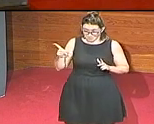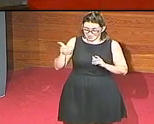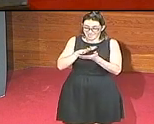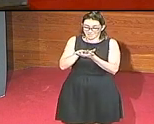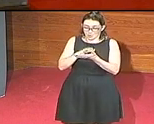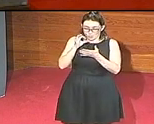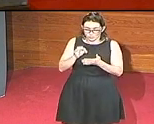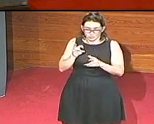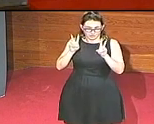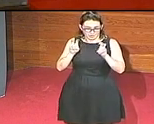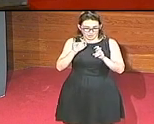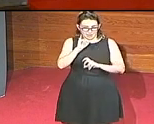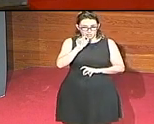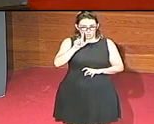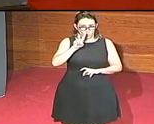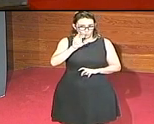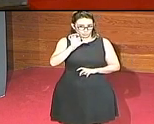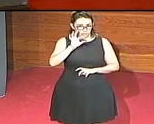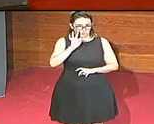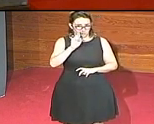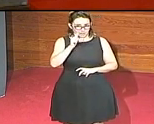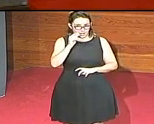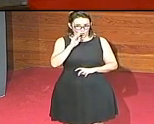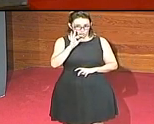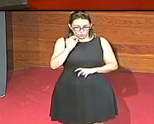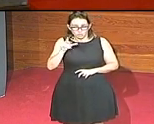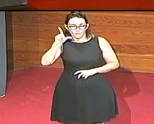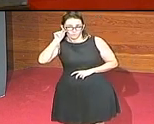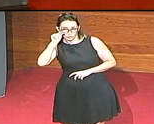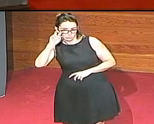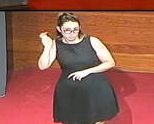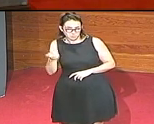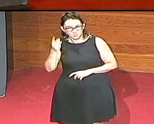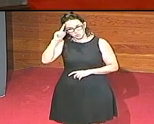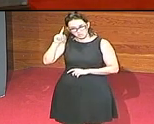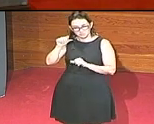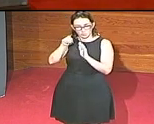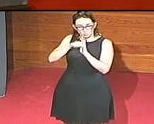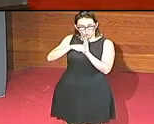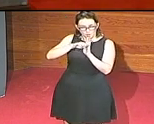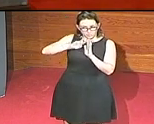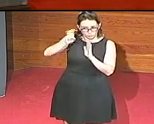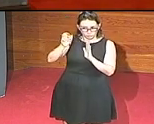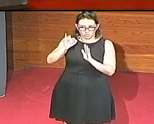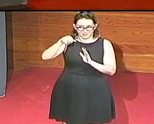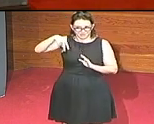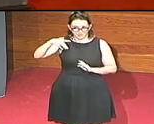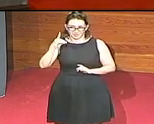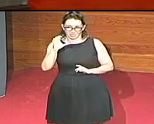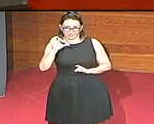photoshop si utilizas algunas otras herramientas como index a bien quizás para lo de los libros que decía son una